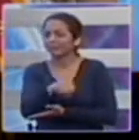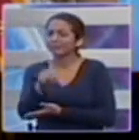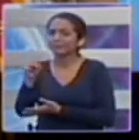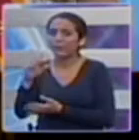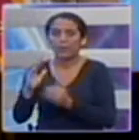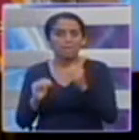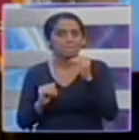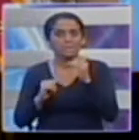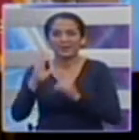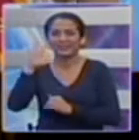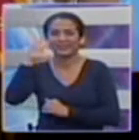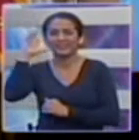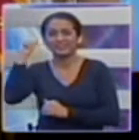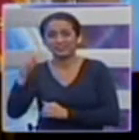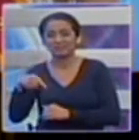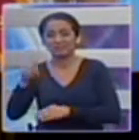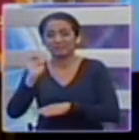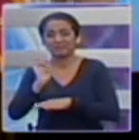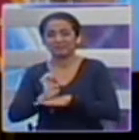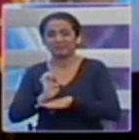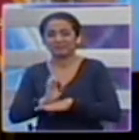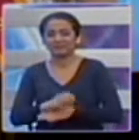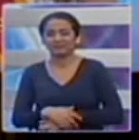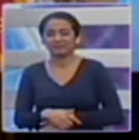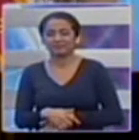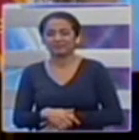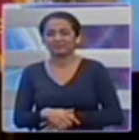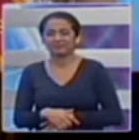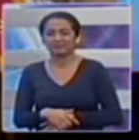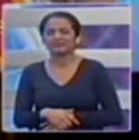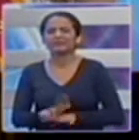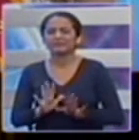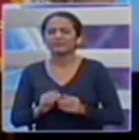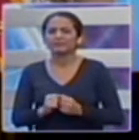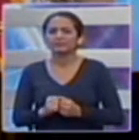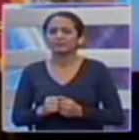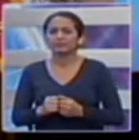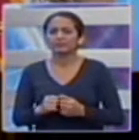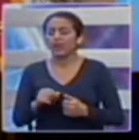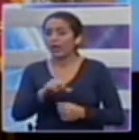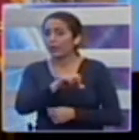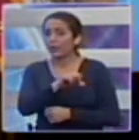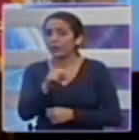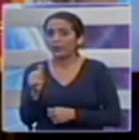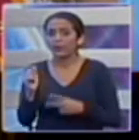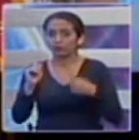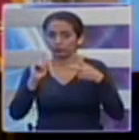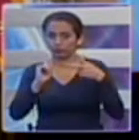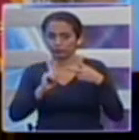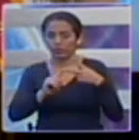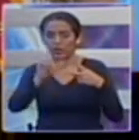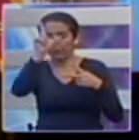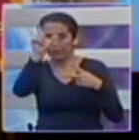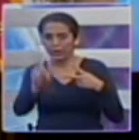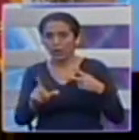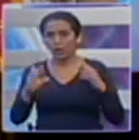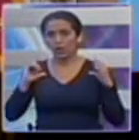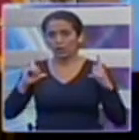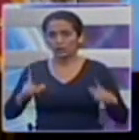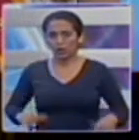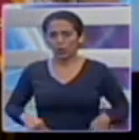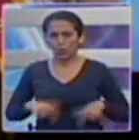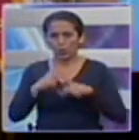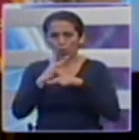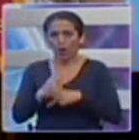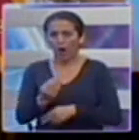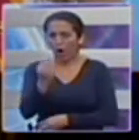las ciudades más lindas del Ecuador. Pero otro de los proyectos está vinculado al tema de la nutrición. ¿Qué va a hacer?